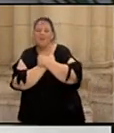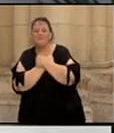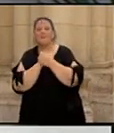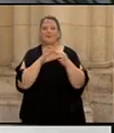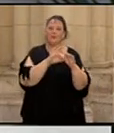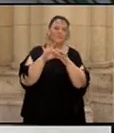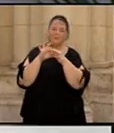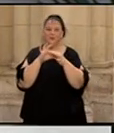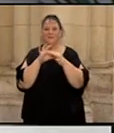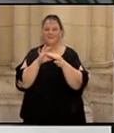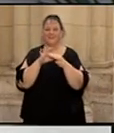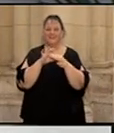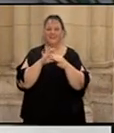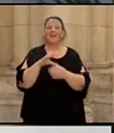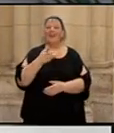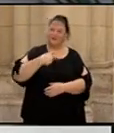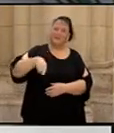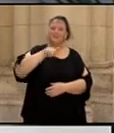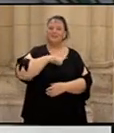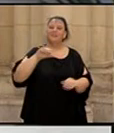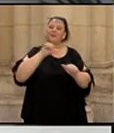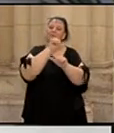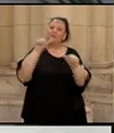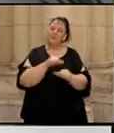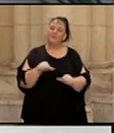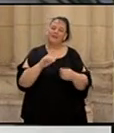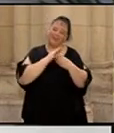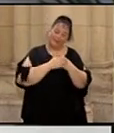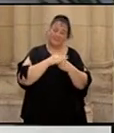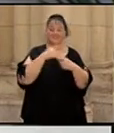comunión. Nosotros tenemos muchos modos de consolar.